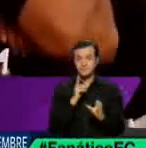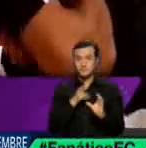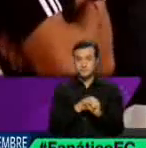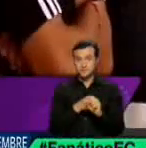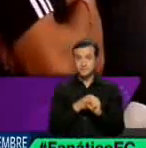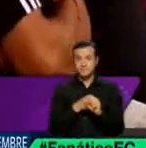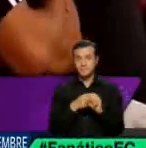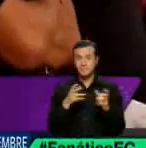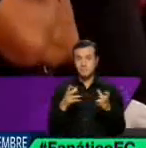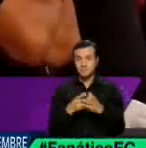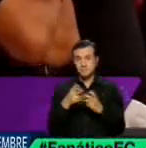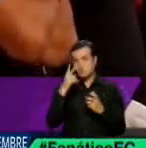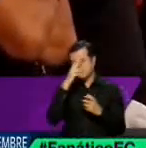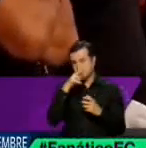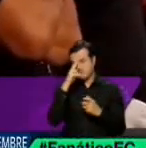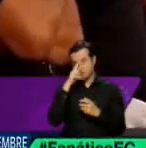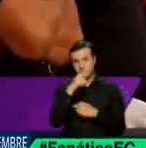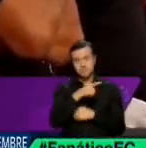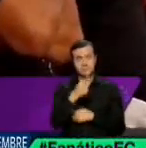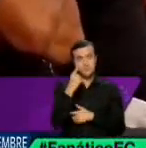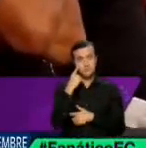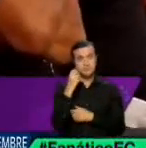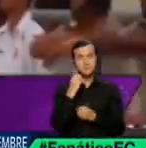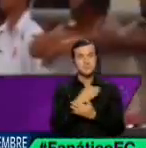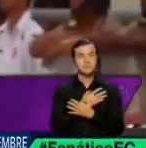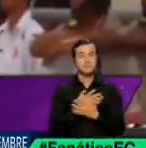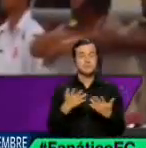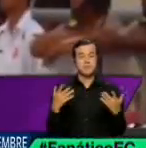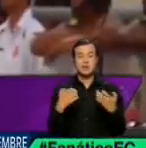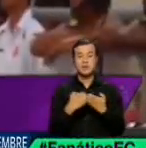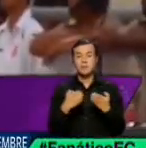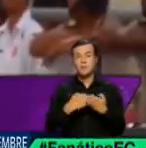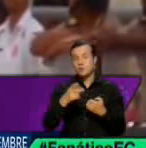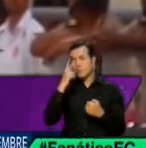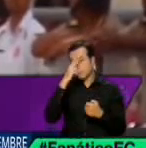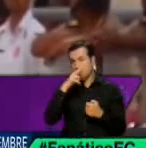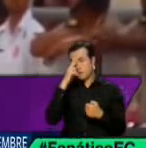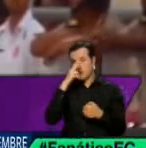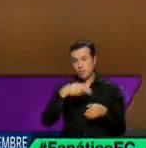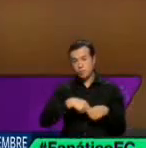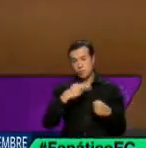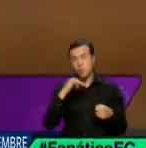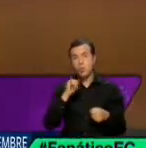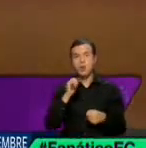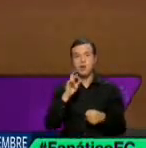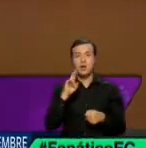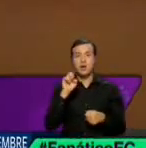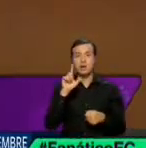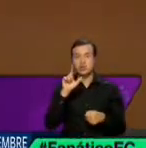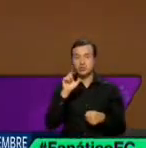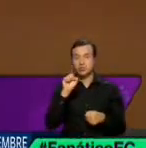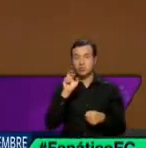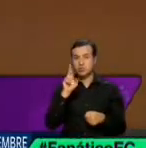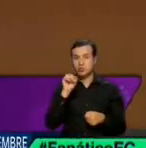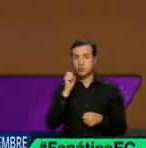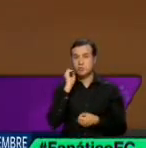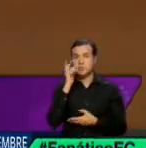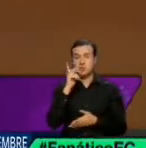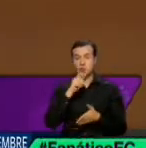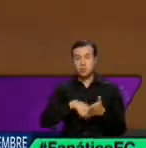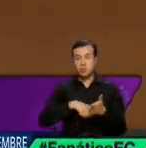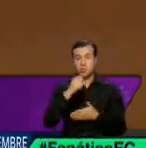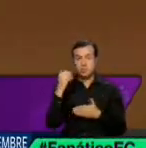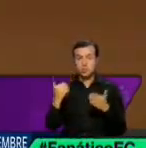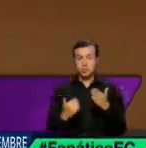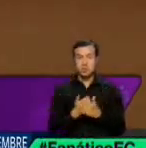en la Liga Mexicana. Hay que destacar que el equipo mexicano, tras la salida de Juan Carlos Osorio, todavía no ha hecho oficial la contratación de un